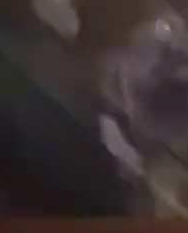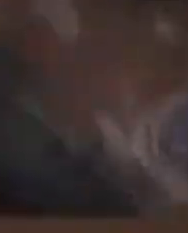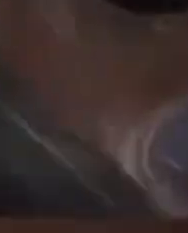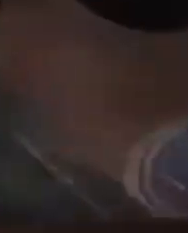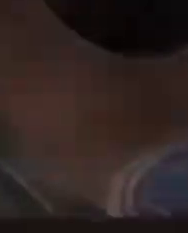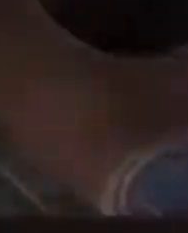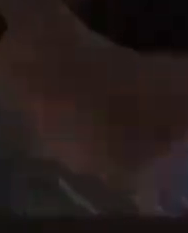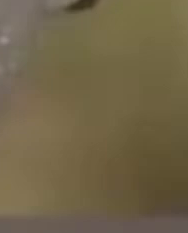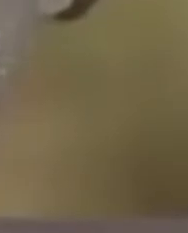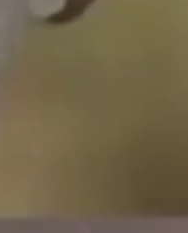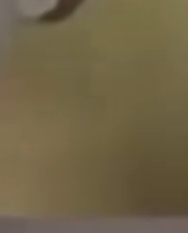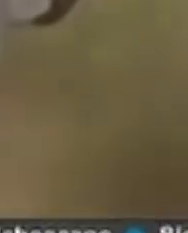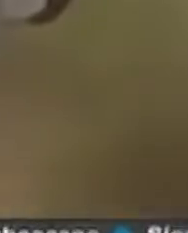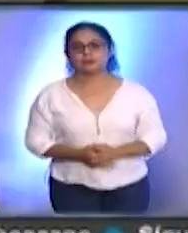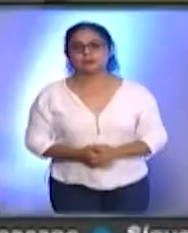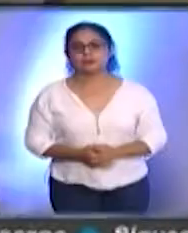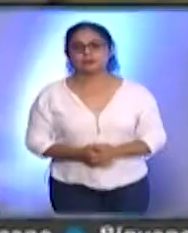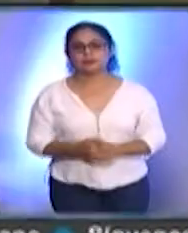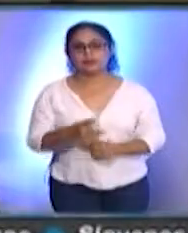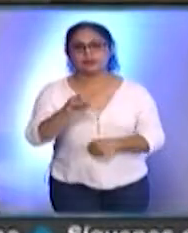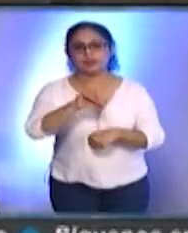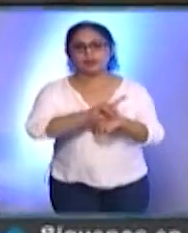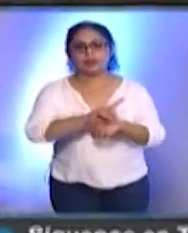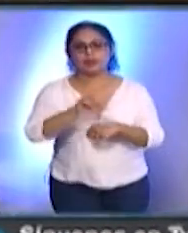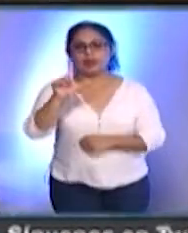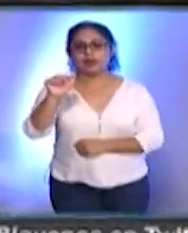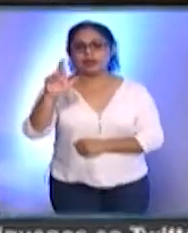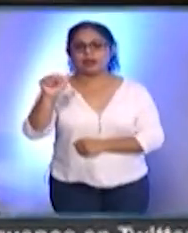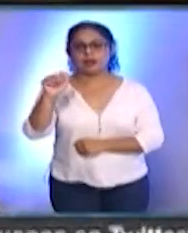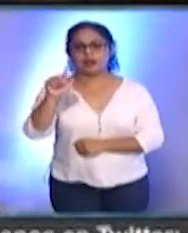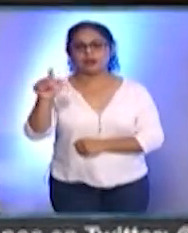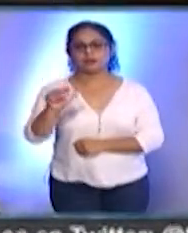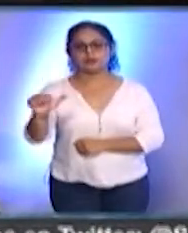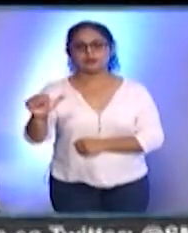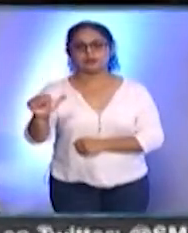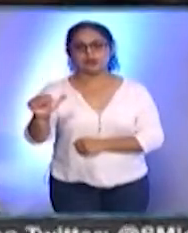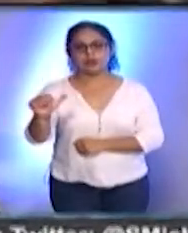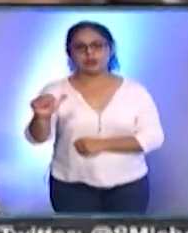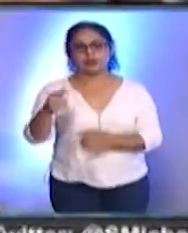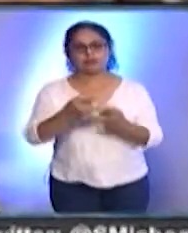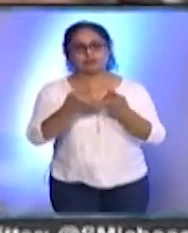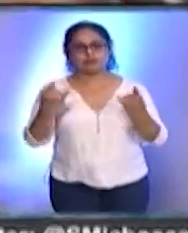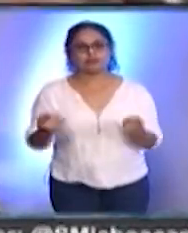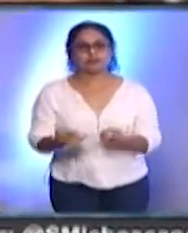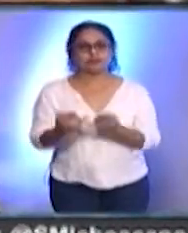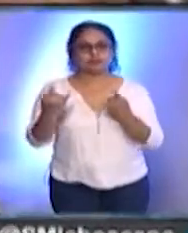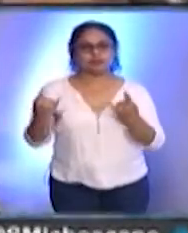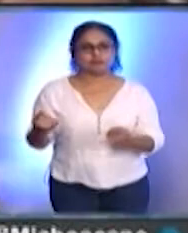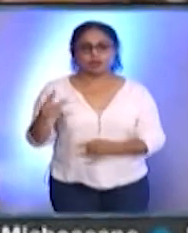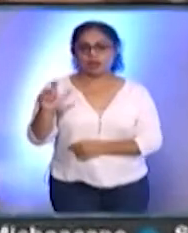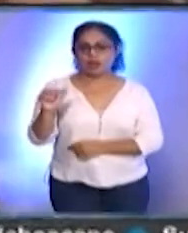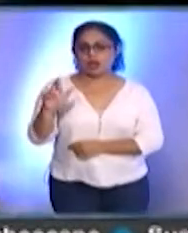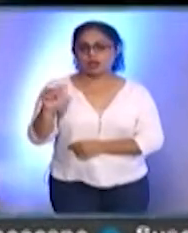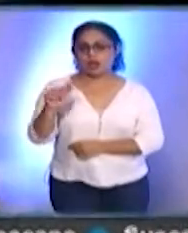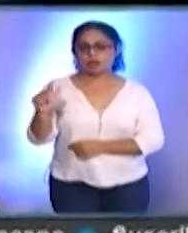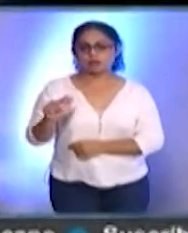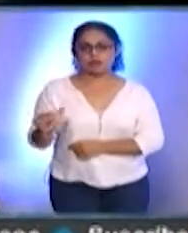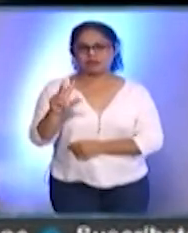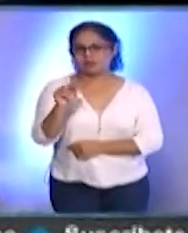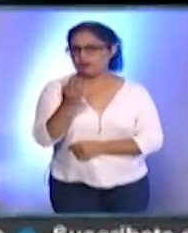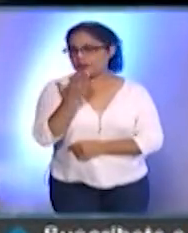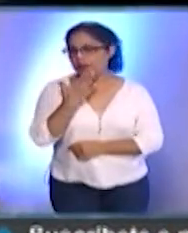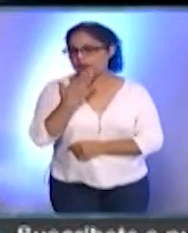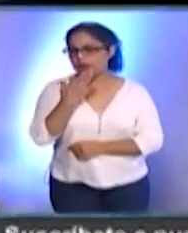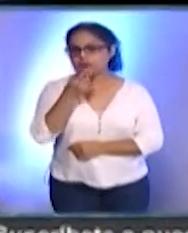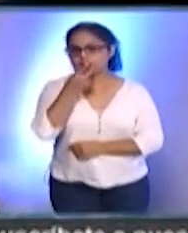de los años, el 12 de octubre fue llamado el Día de la Raza, por lo que antropológica y jurídicamente la raza no existen, así lo señala